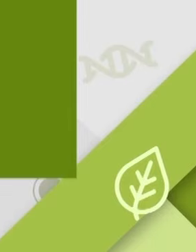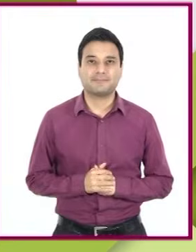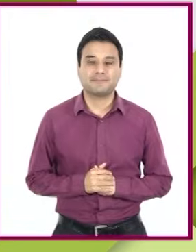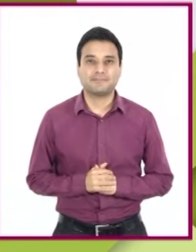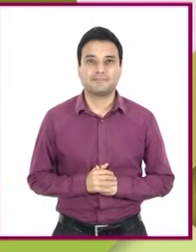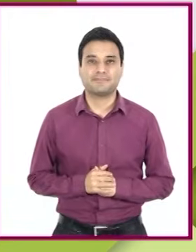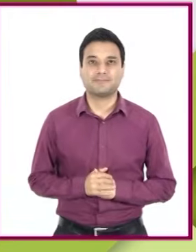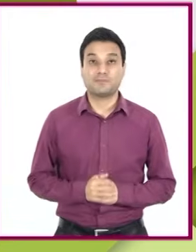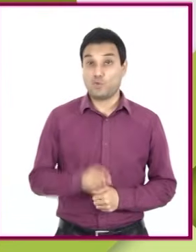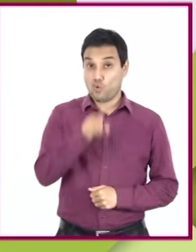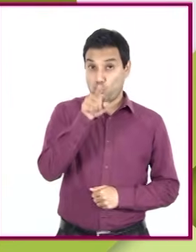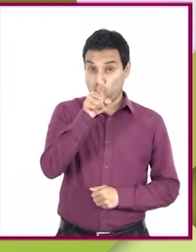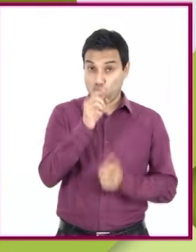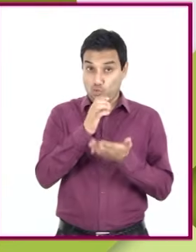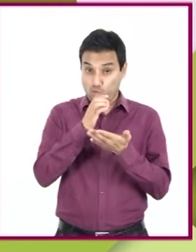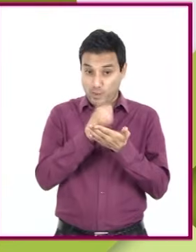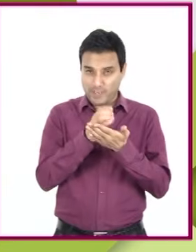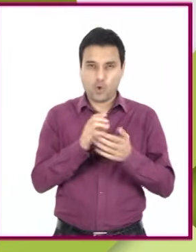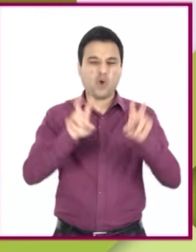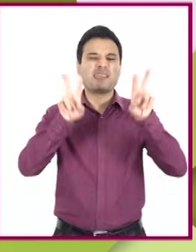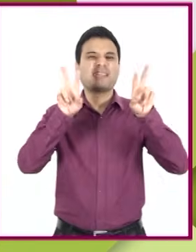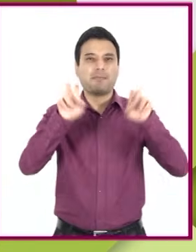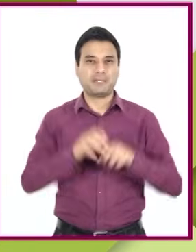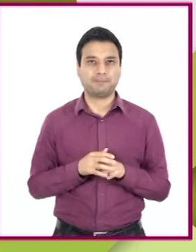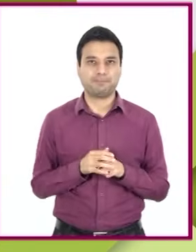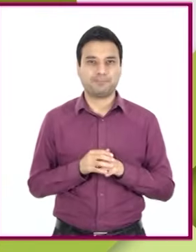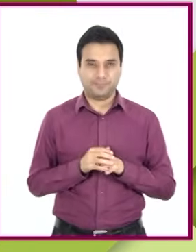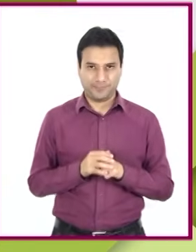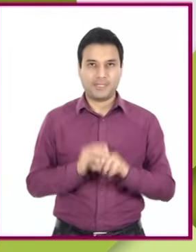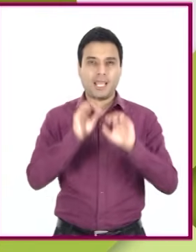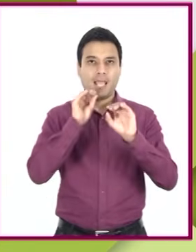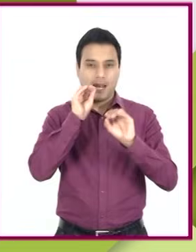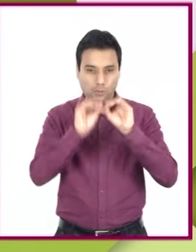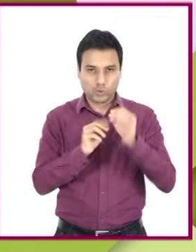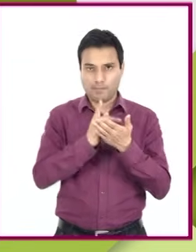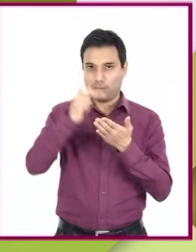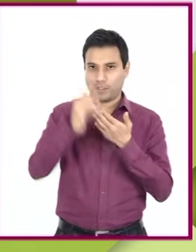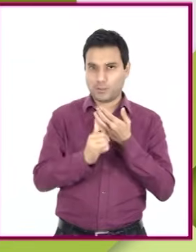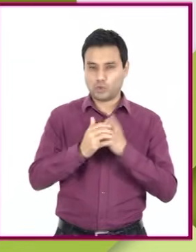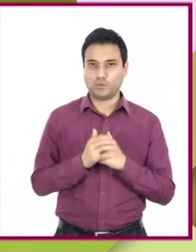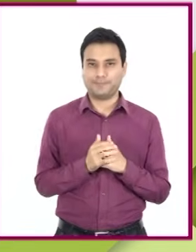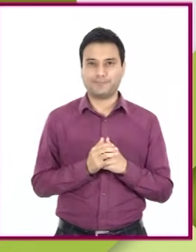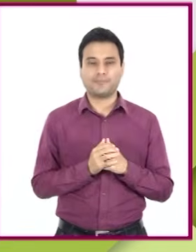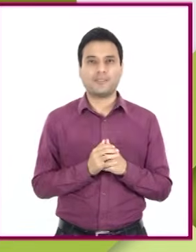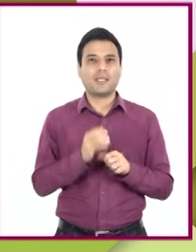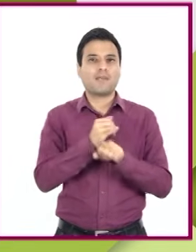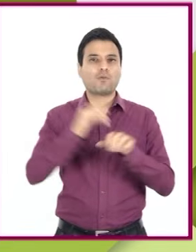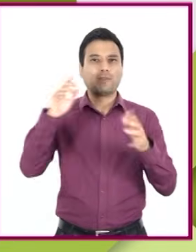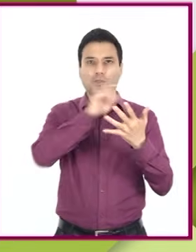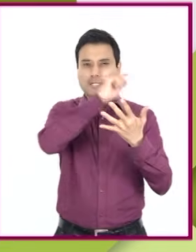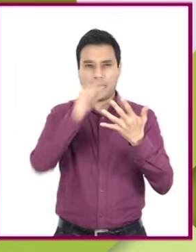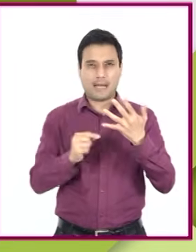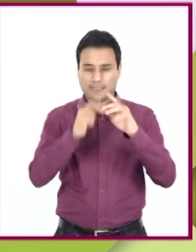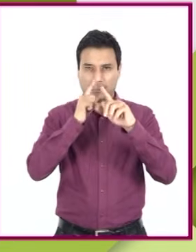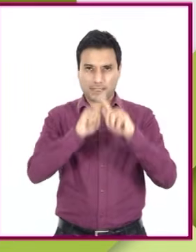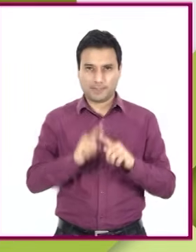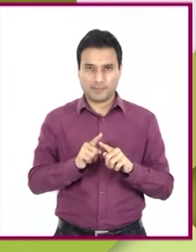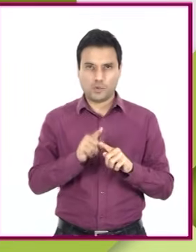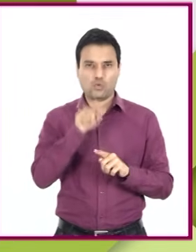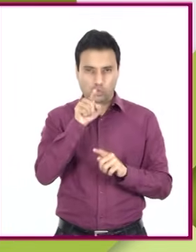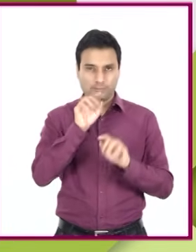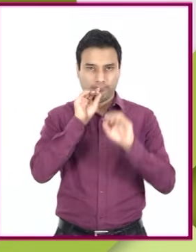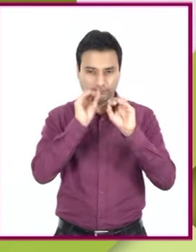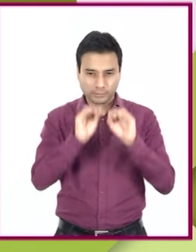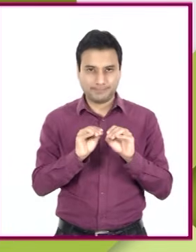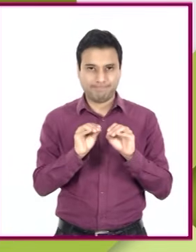En su cuaderno anoten como título Elaboración de proyectos y coloquen los datos que ya tienen. En este caso,